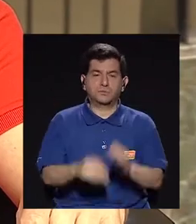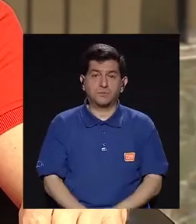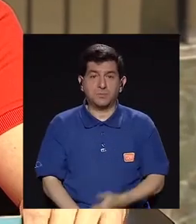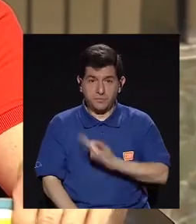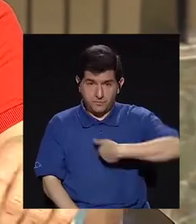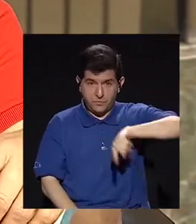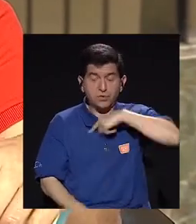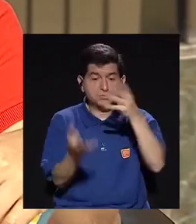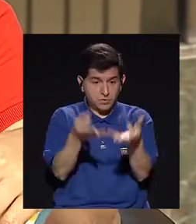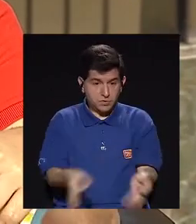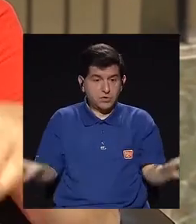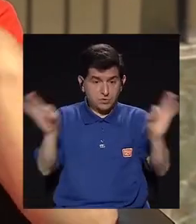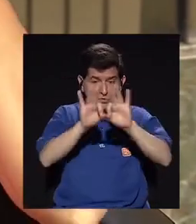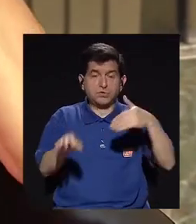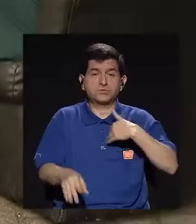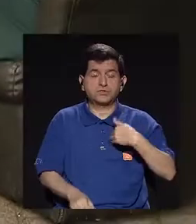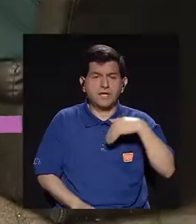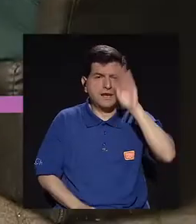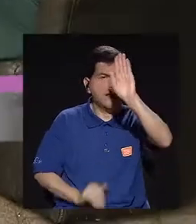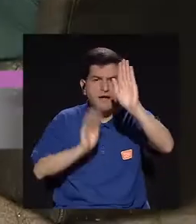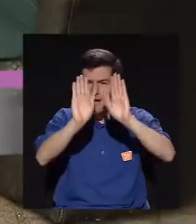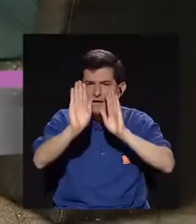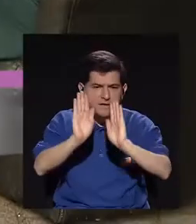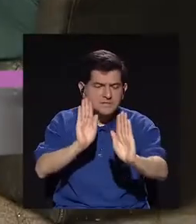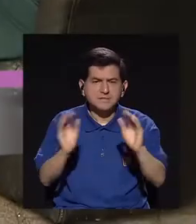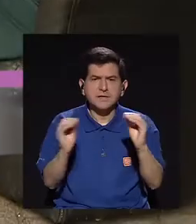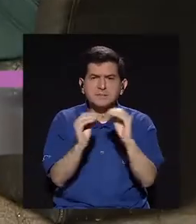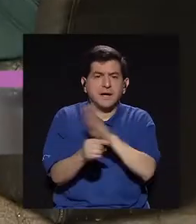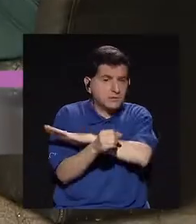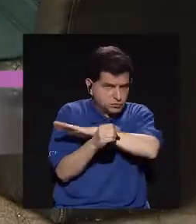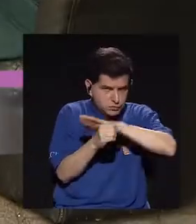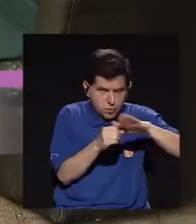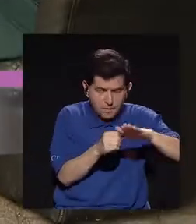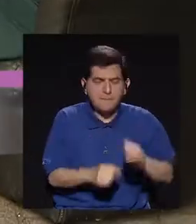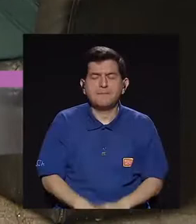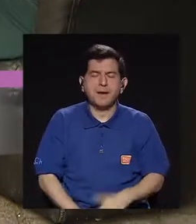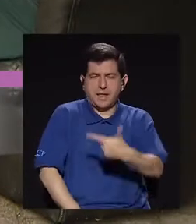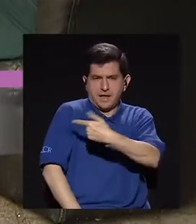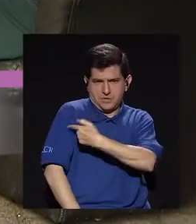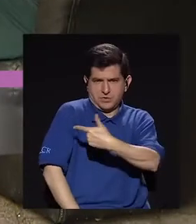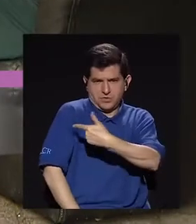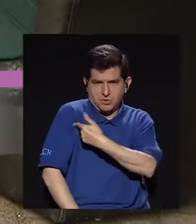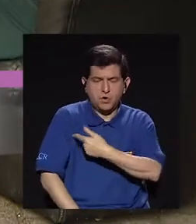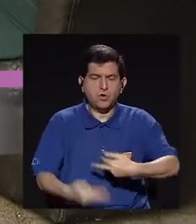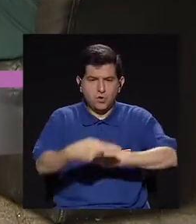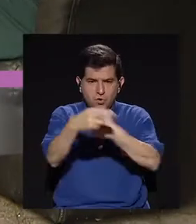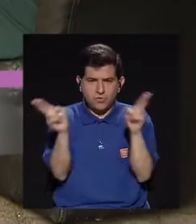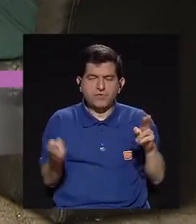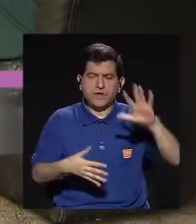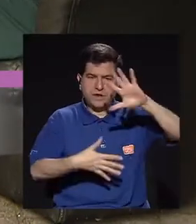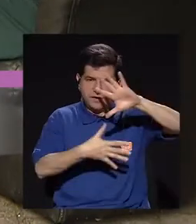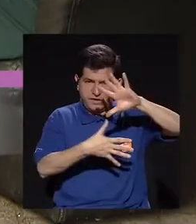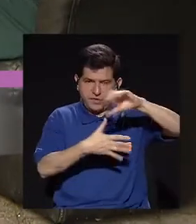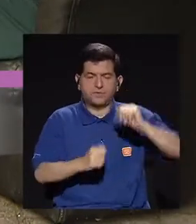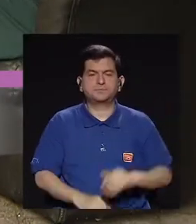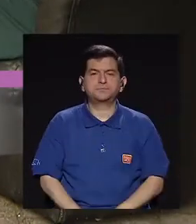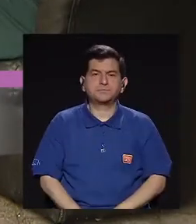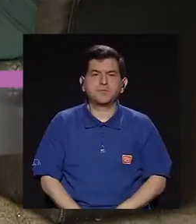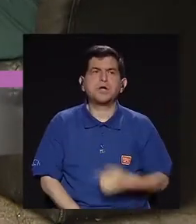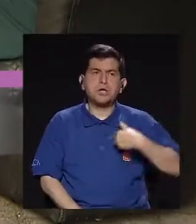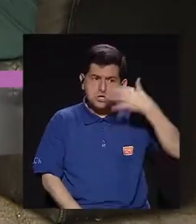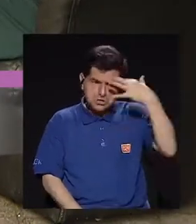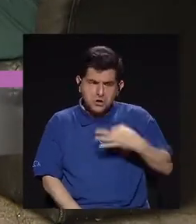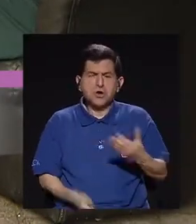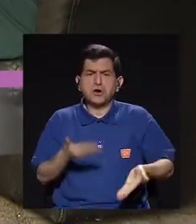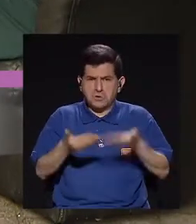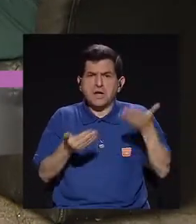Sí, nosotros, es importante decir que tenemos uno de los esquemas más completos de vacunación de la región de las Américas, e incluso